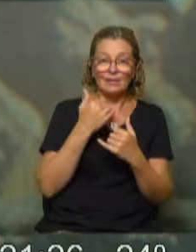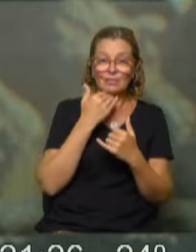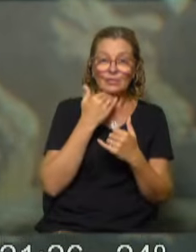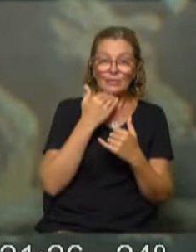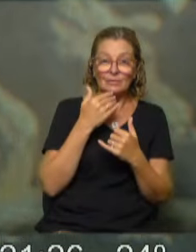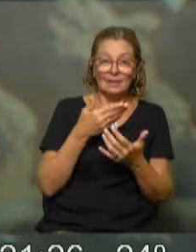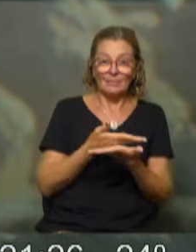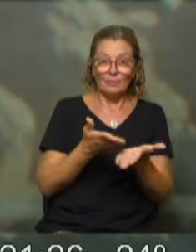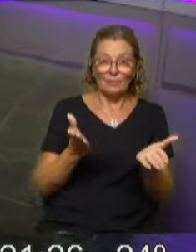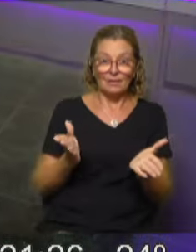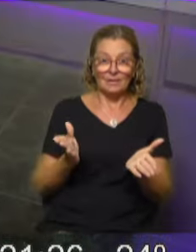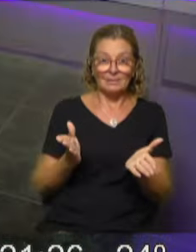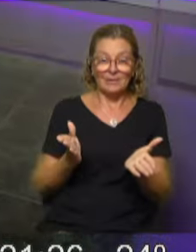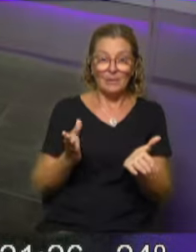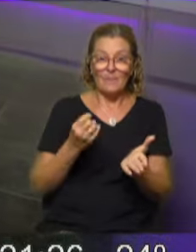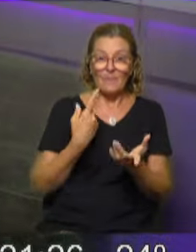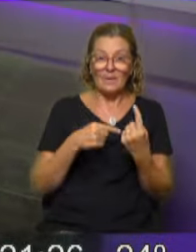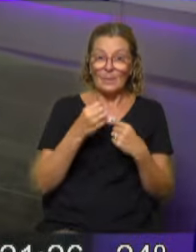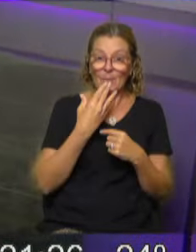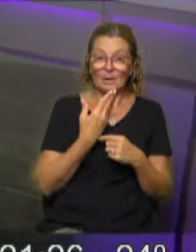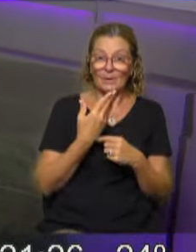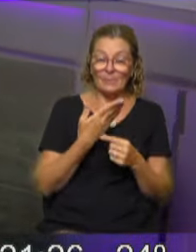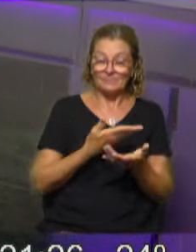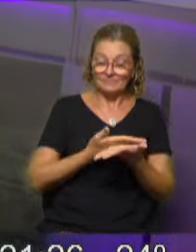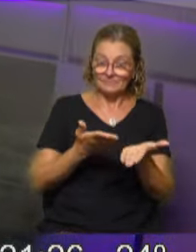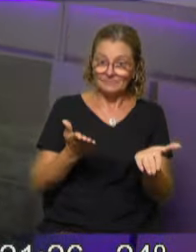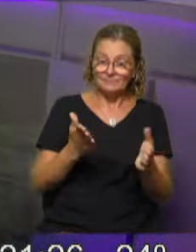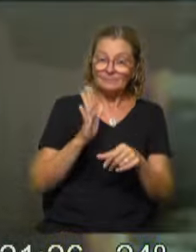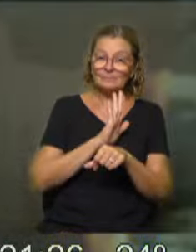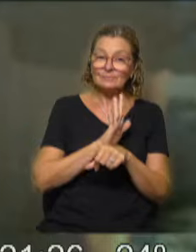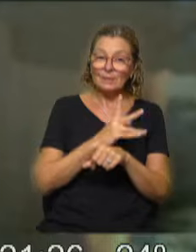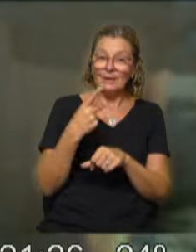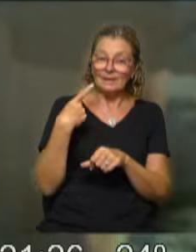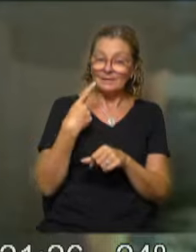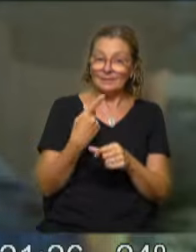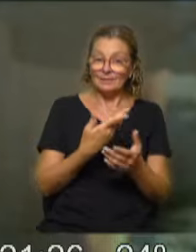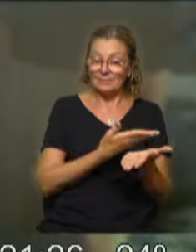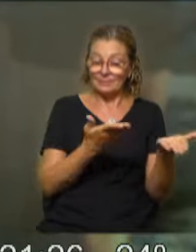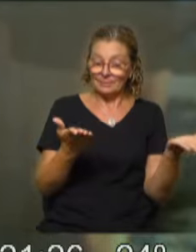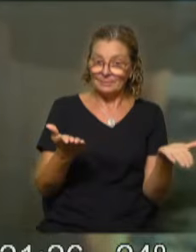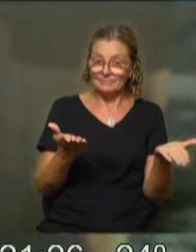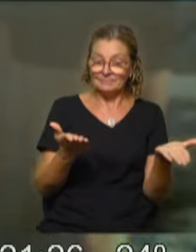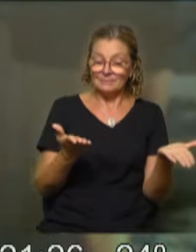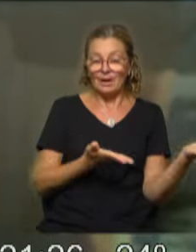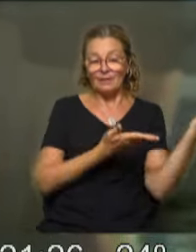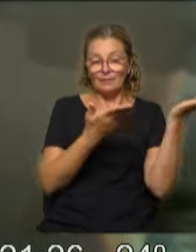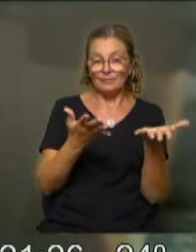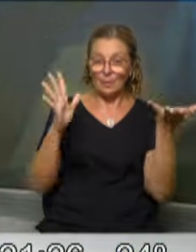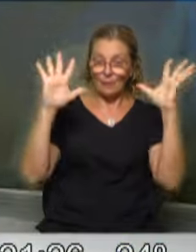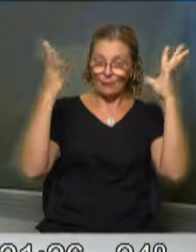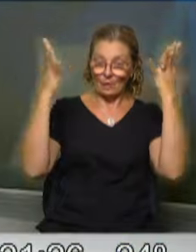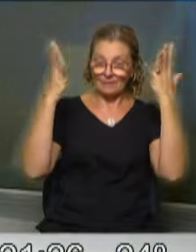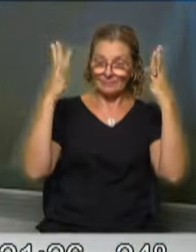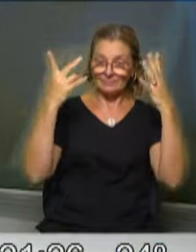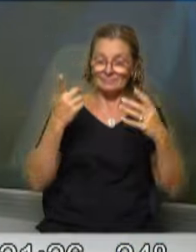momento estamos viviendo. Pero bueno, como se merece una actriz, una directora, una creadora, la recibimos con un fuerte Por aplauso. Por favor, si